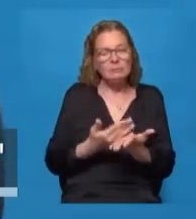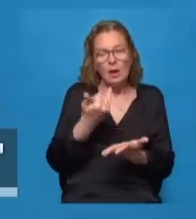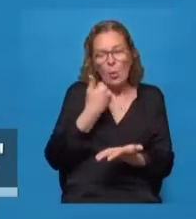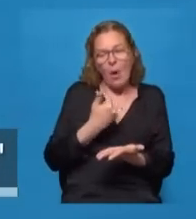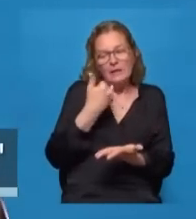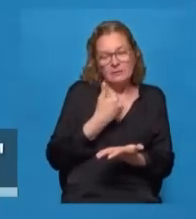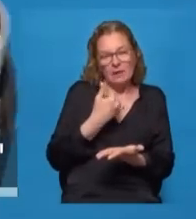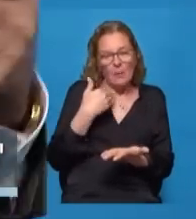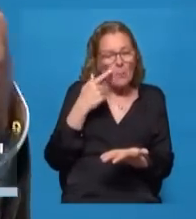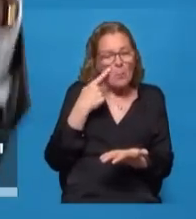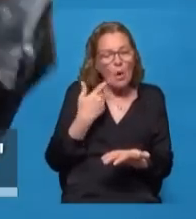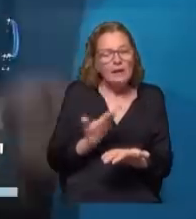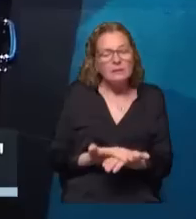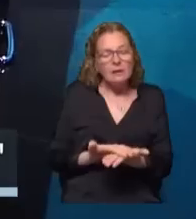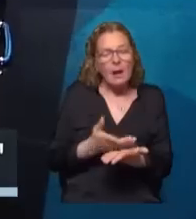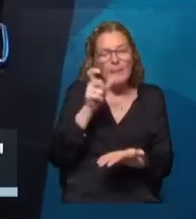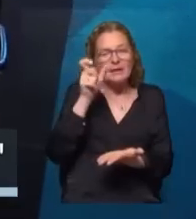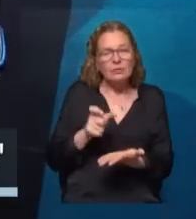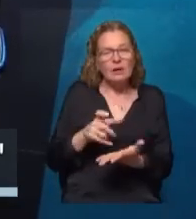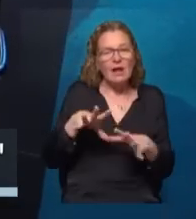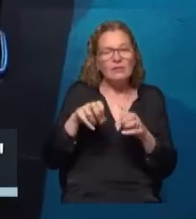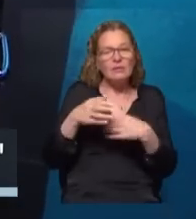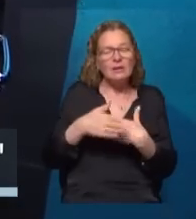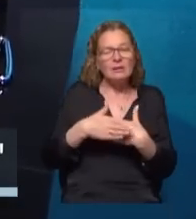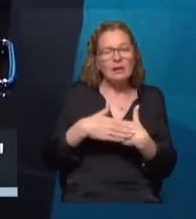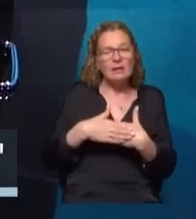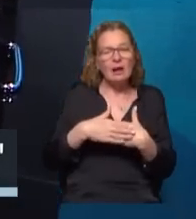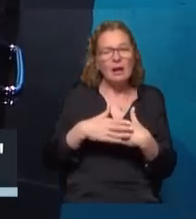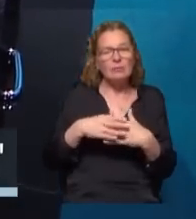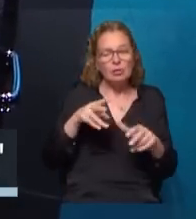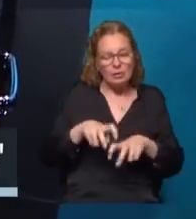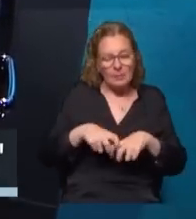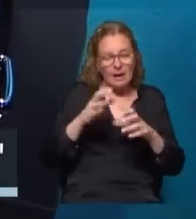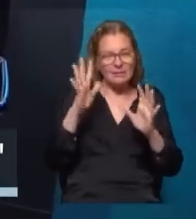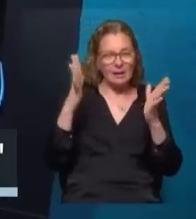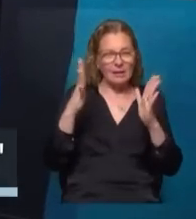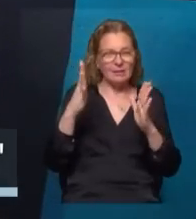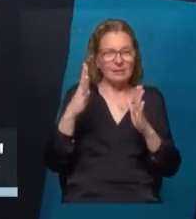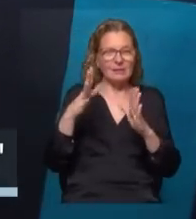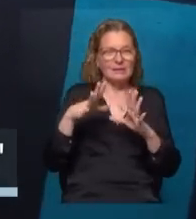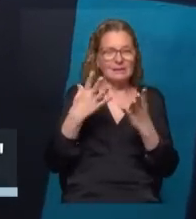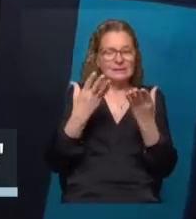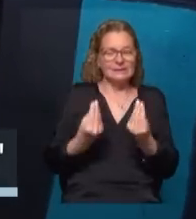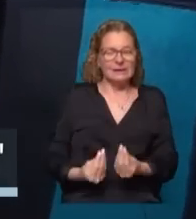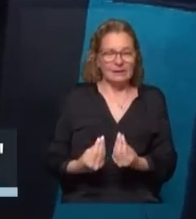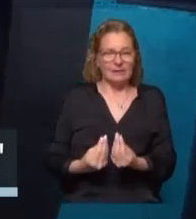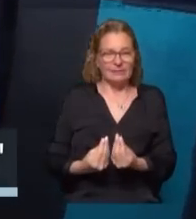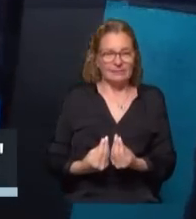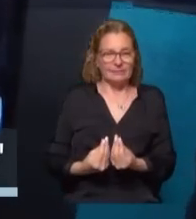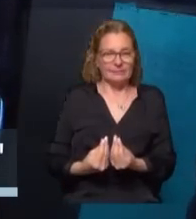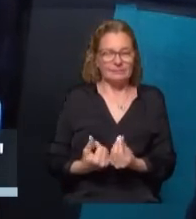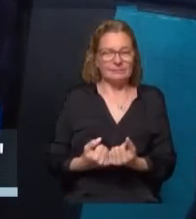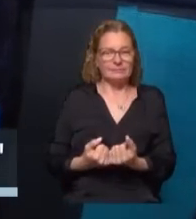que y lo que me muestra gente que vive en zonas donde se plantan eucaliptos eucaliptus seca la la el